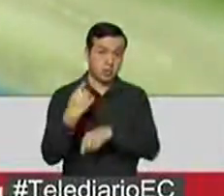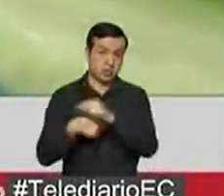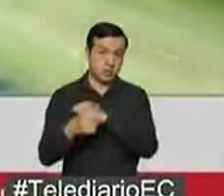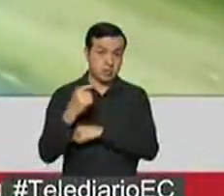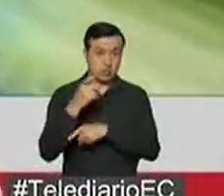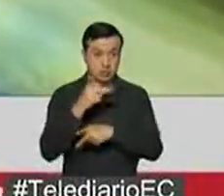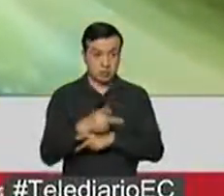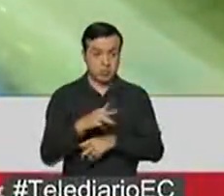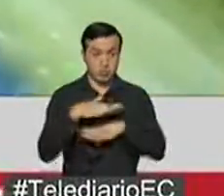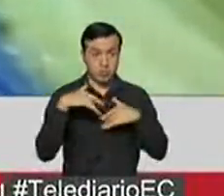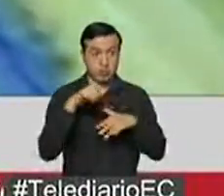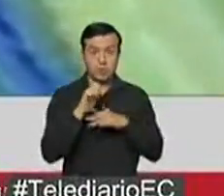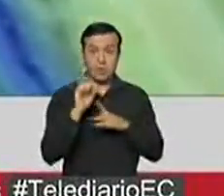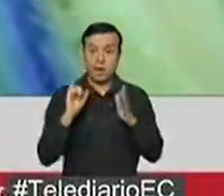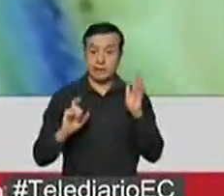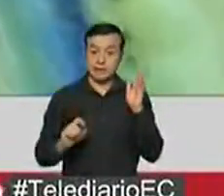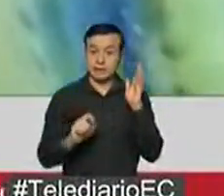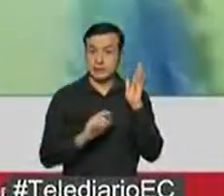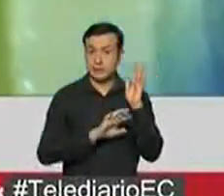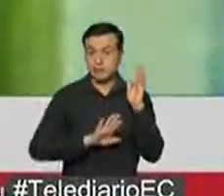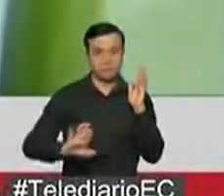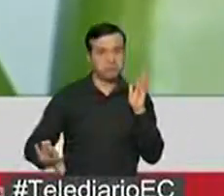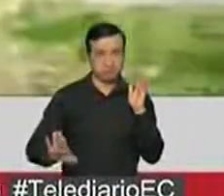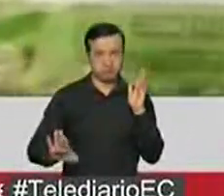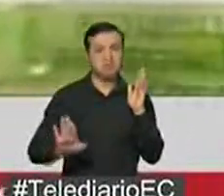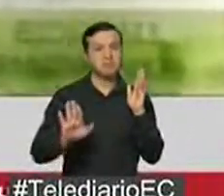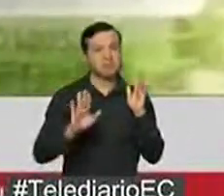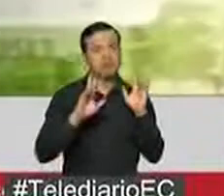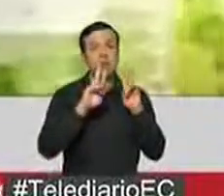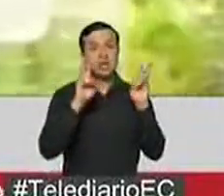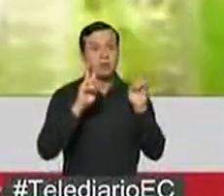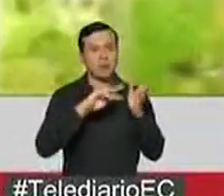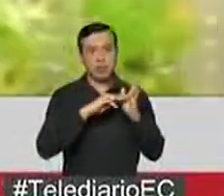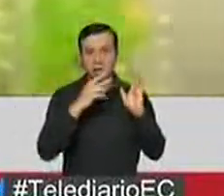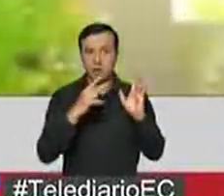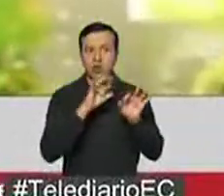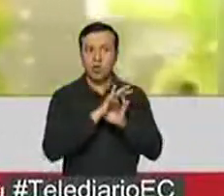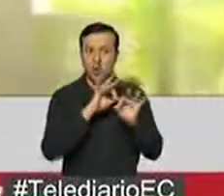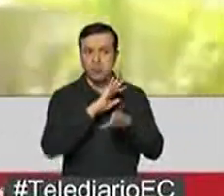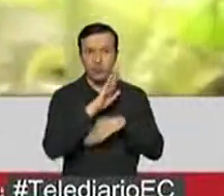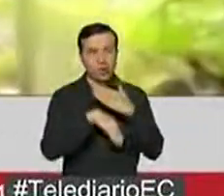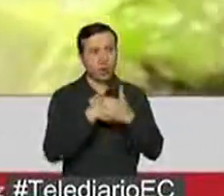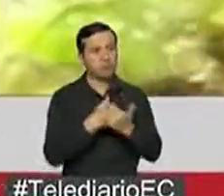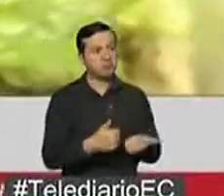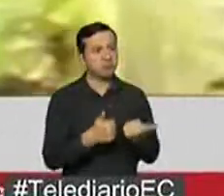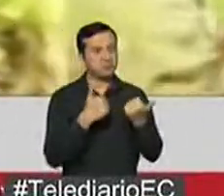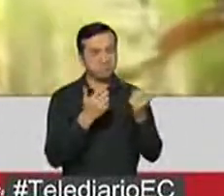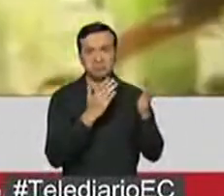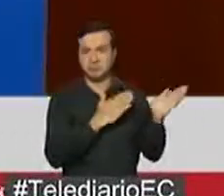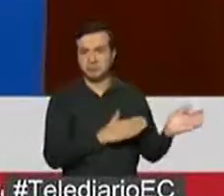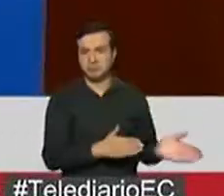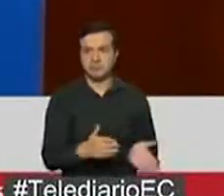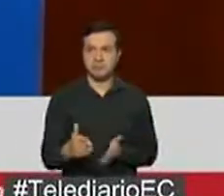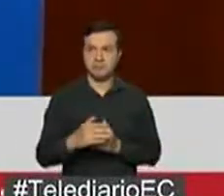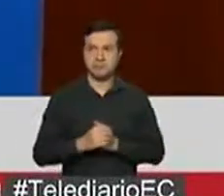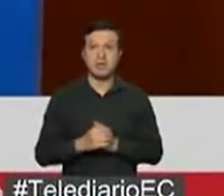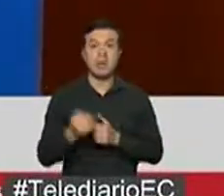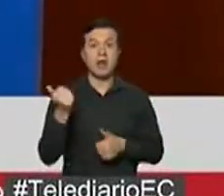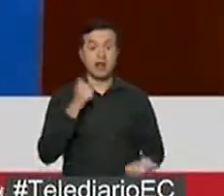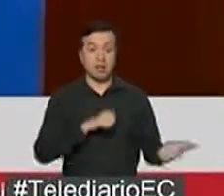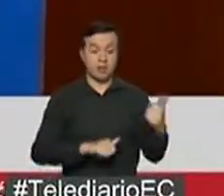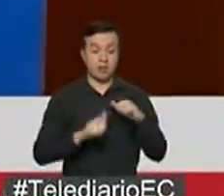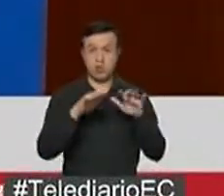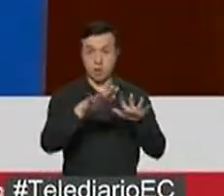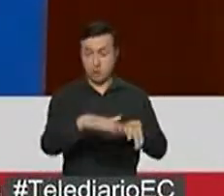mantener al país libre de el fusarium y en la vanguardia en temas fitosanitarios y zoosanitarios en los laboratorios de